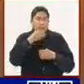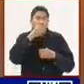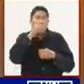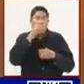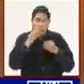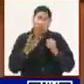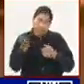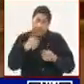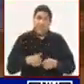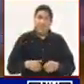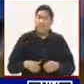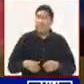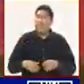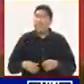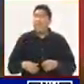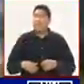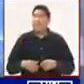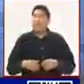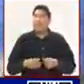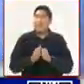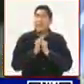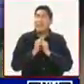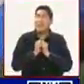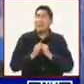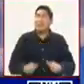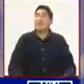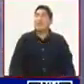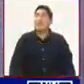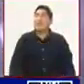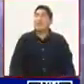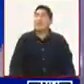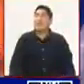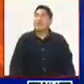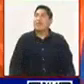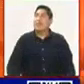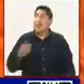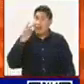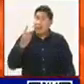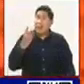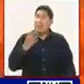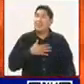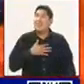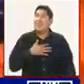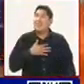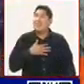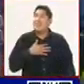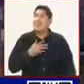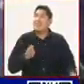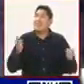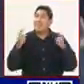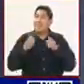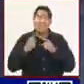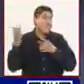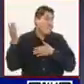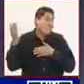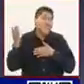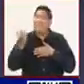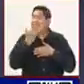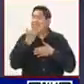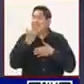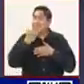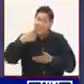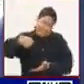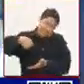a mostrar, le voy a pedir aquí a Carlitos que nos acompañe. Y mira, aquí tienen hasta